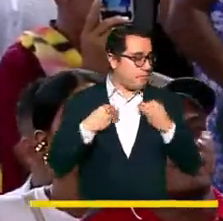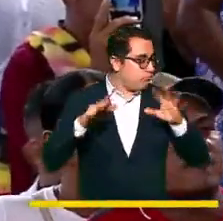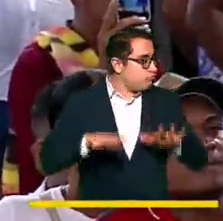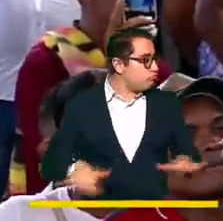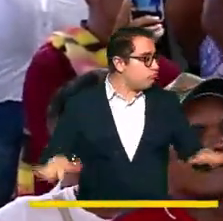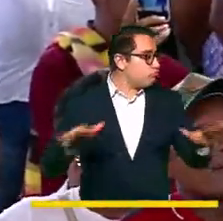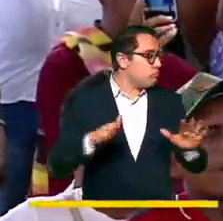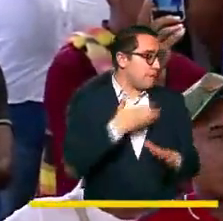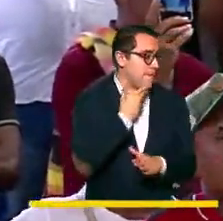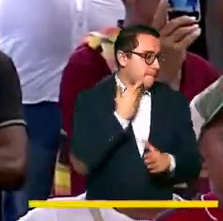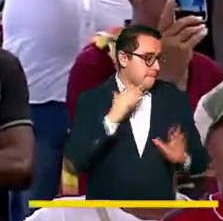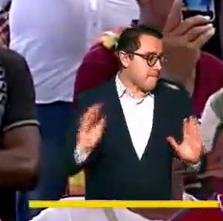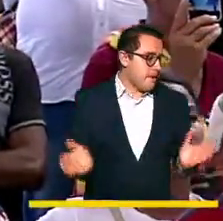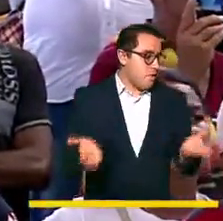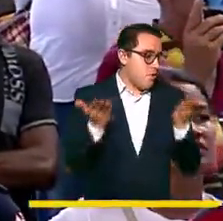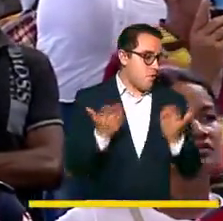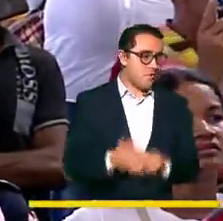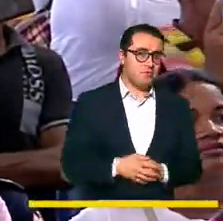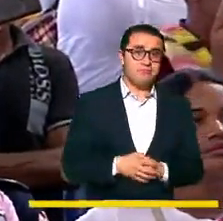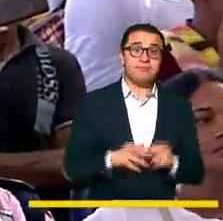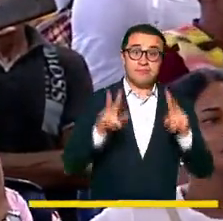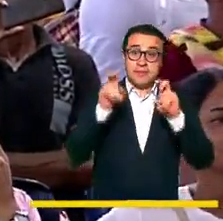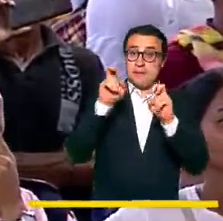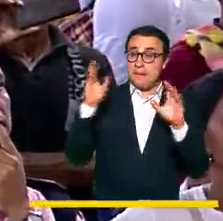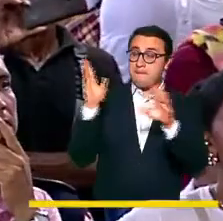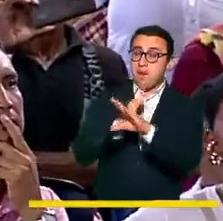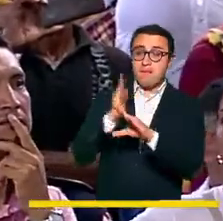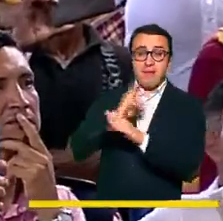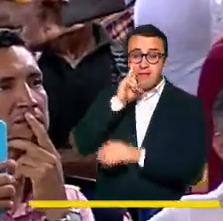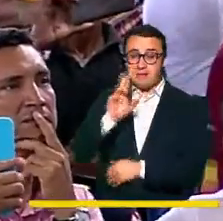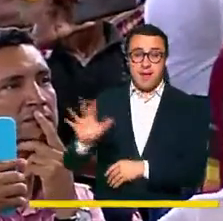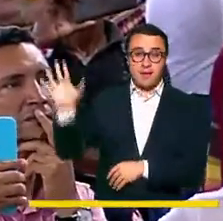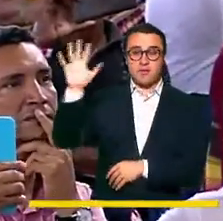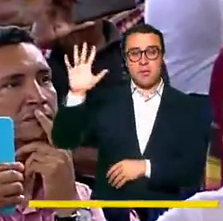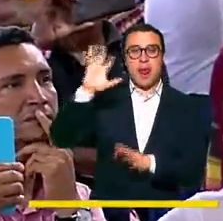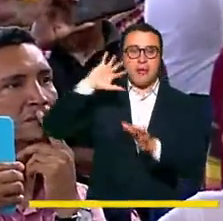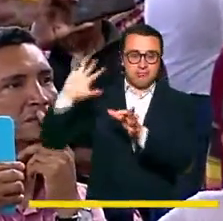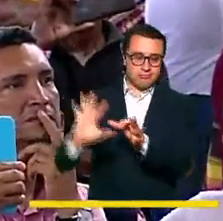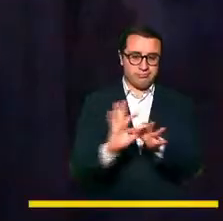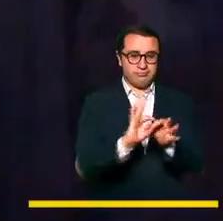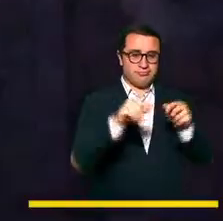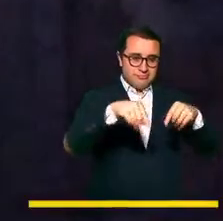No hemos hablado de los problemas nacionales, aunque tienen que ver con los del territorio.